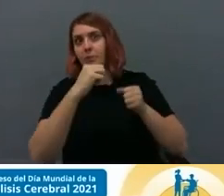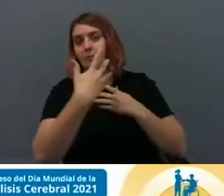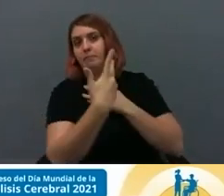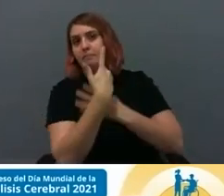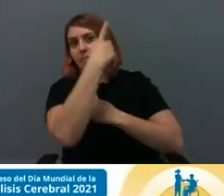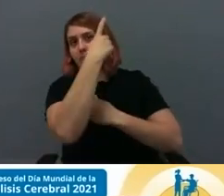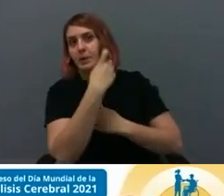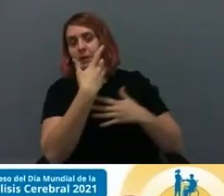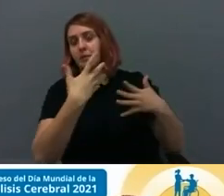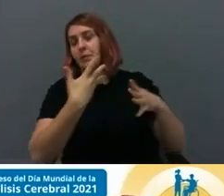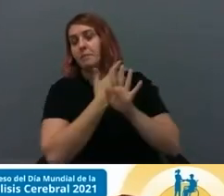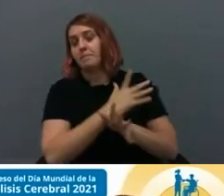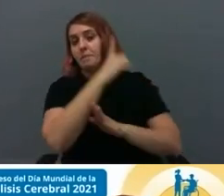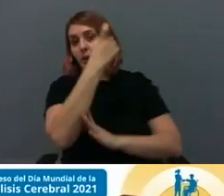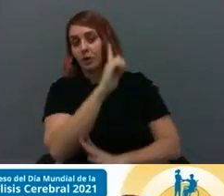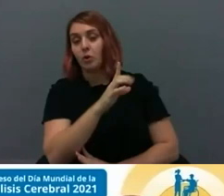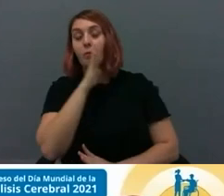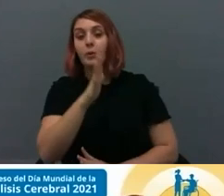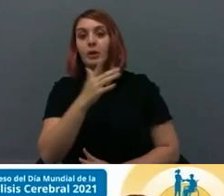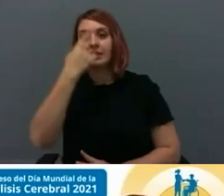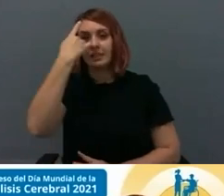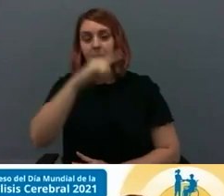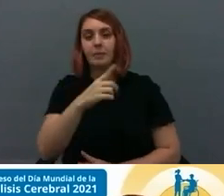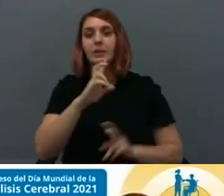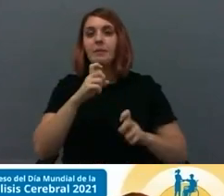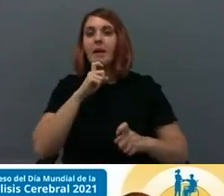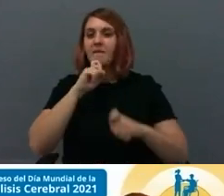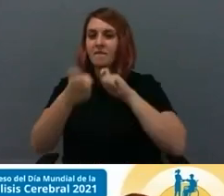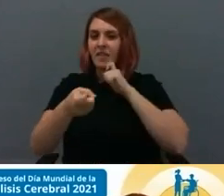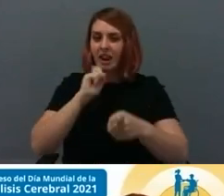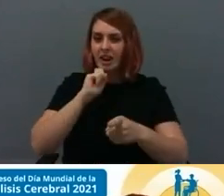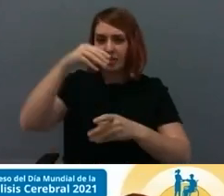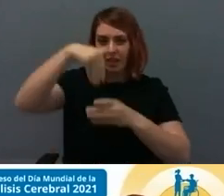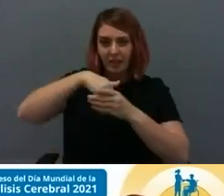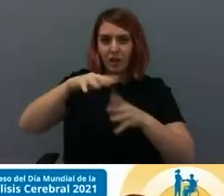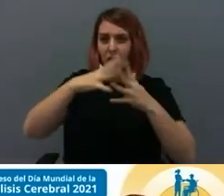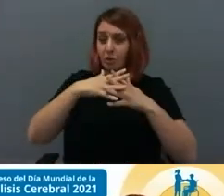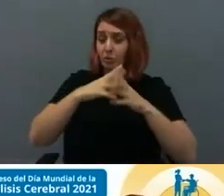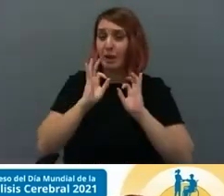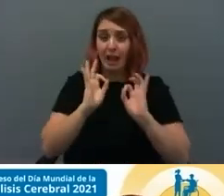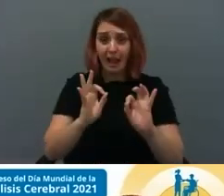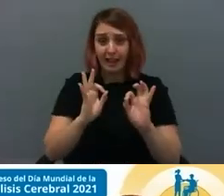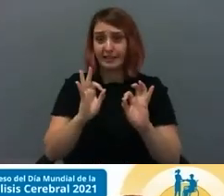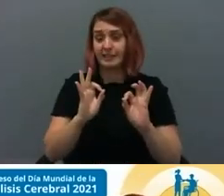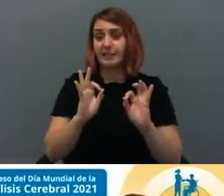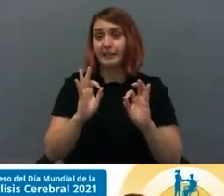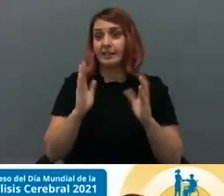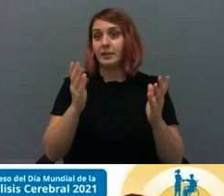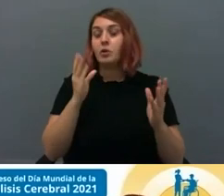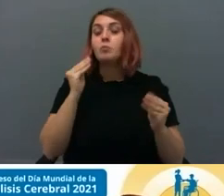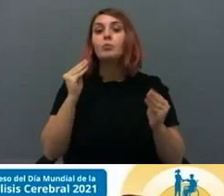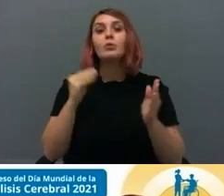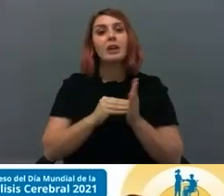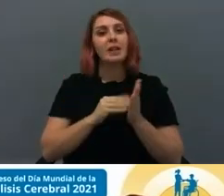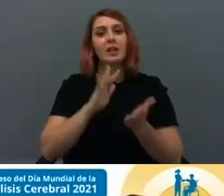importante porque sabemos que la violencia estructural está ahí y que también deviene muchas veces